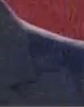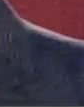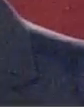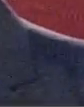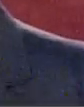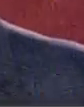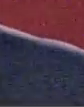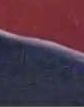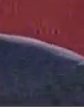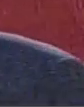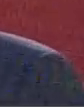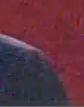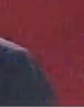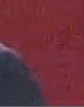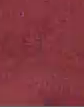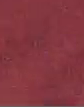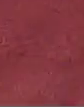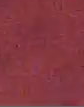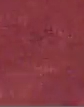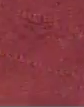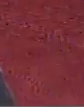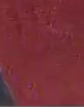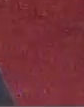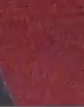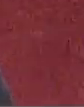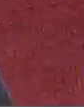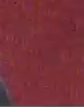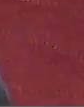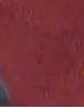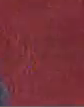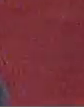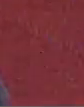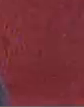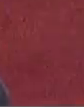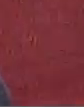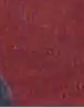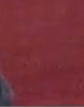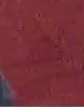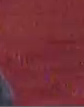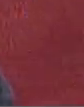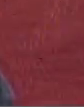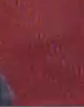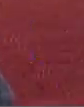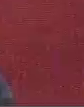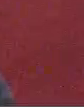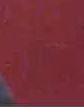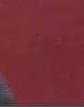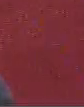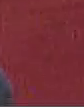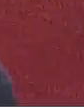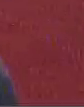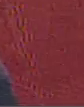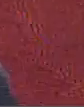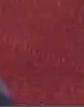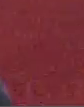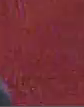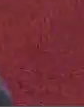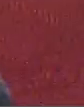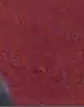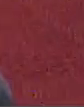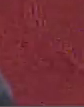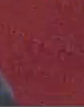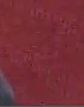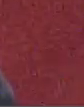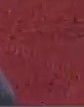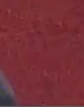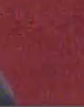Y claro, ya instalado en el poder, hay un dicho muy común dentro de la política mexicana, el poder no se comparte. El